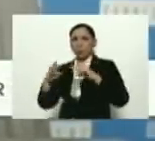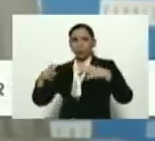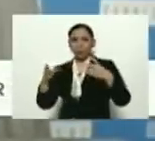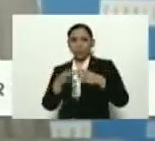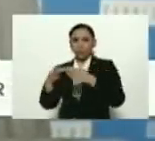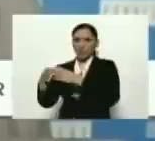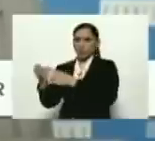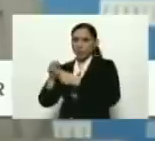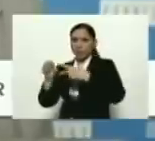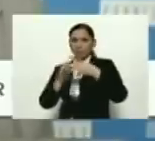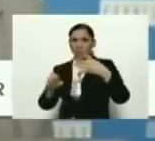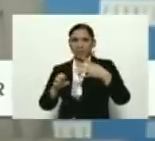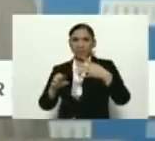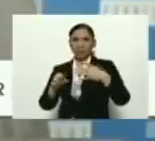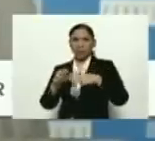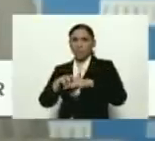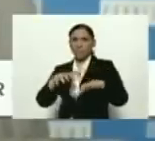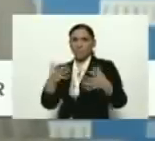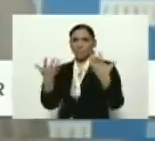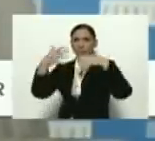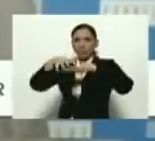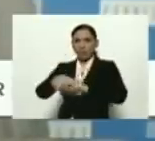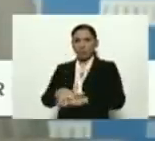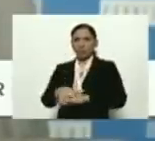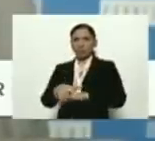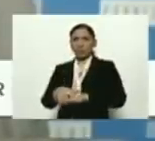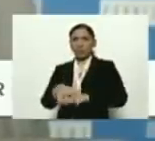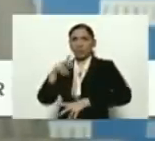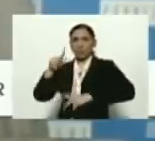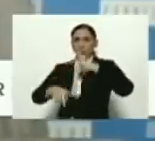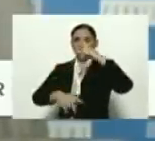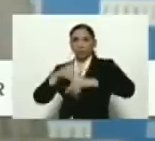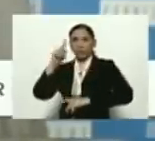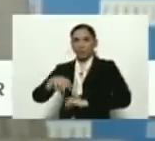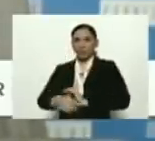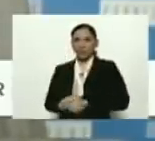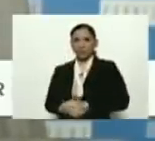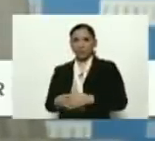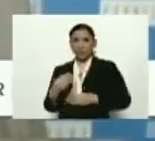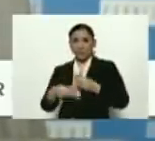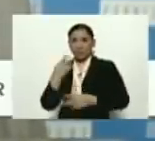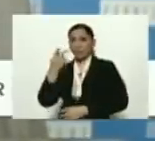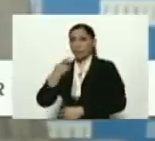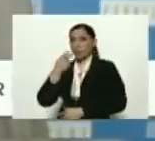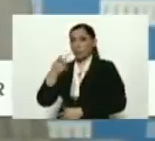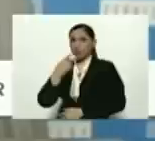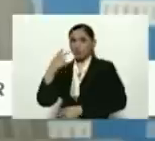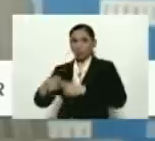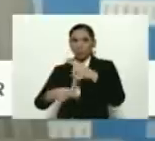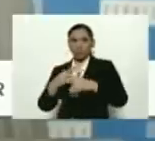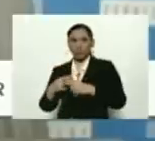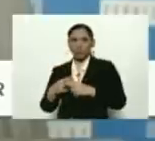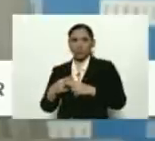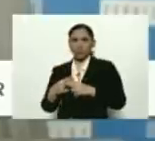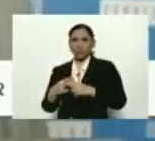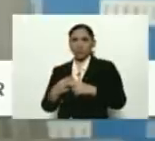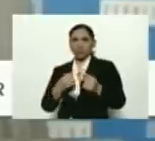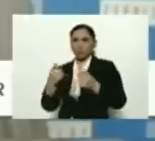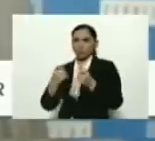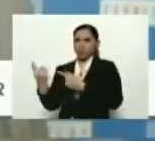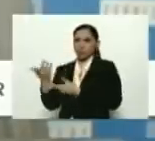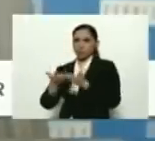sectores estratégicos, una mayor integración productiva y implementar políticas universales, redistributivas